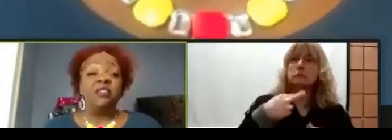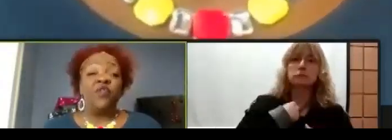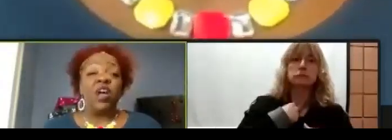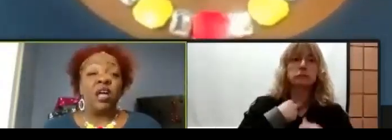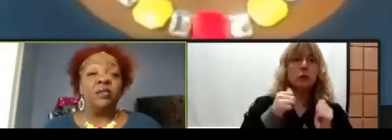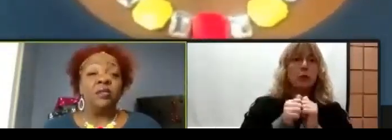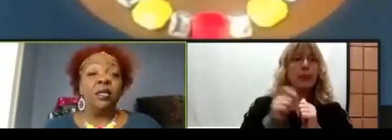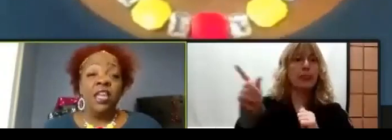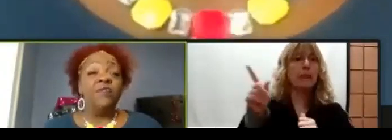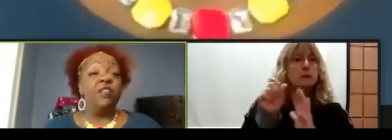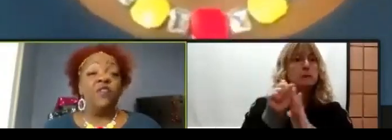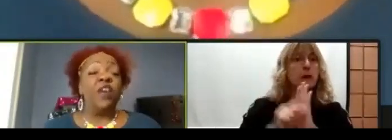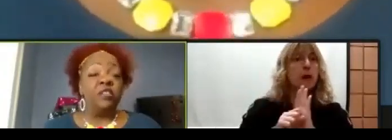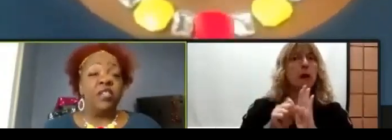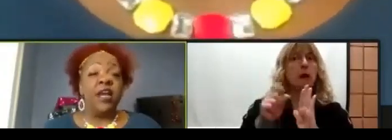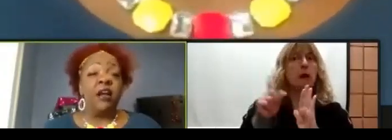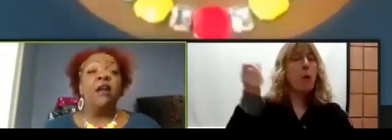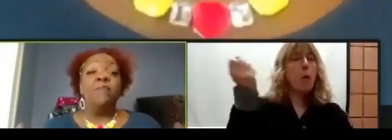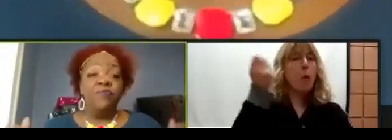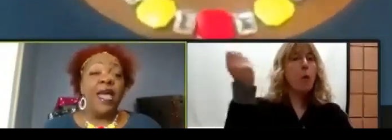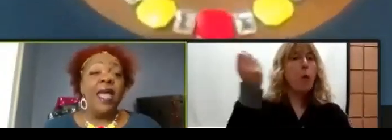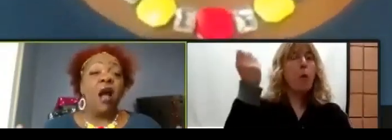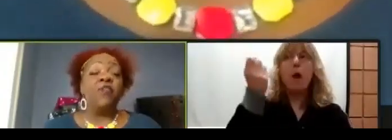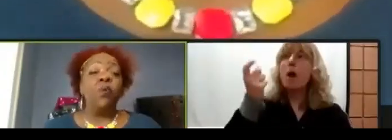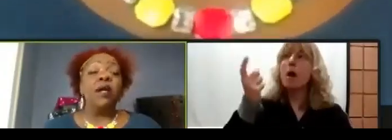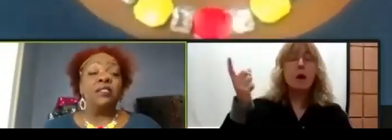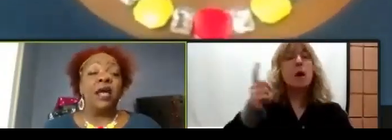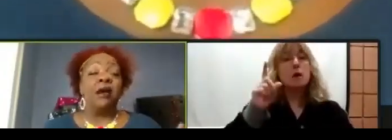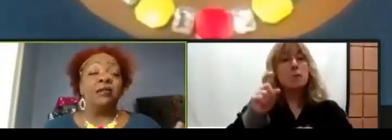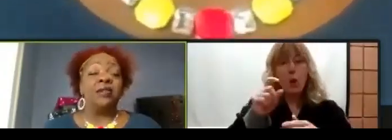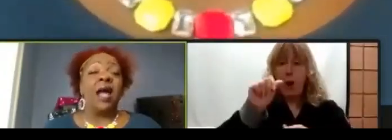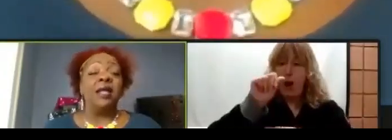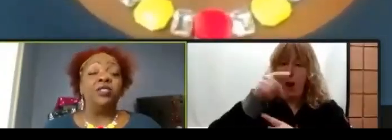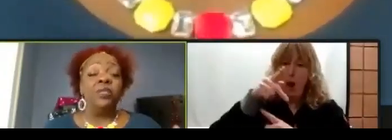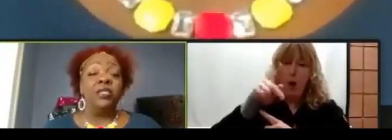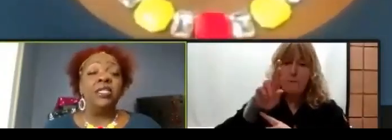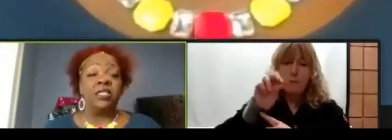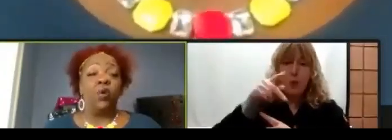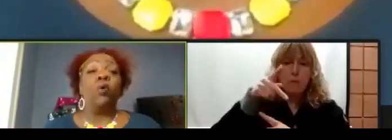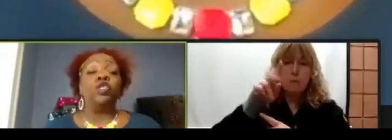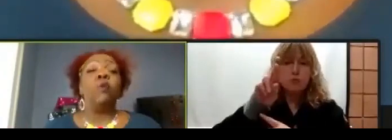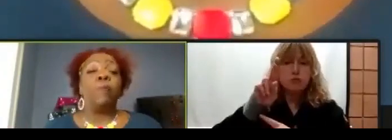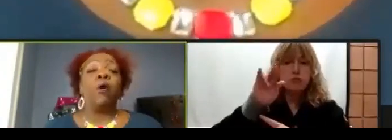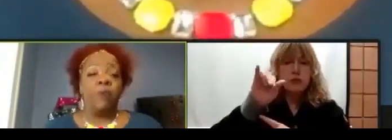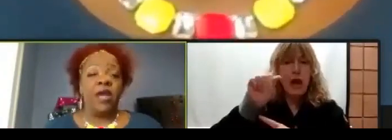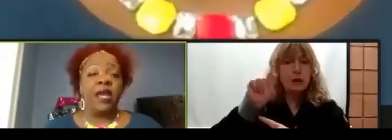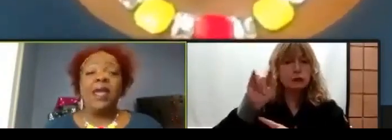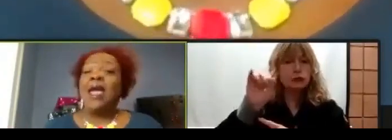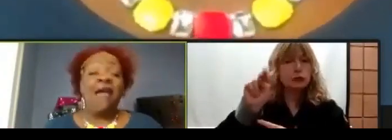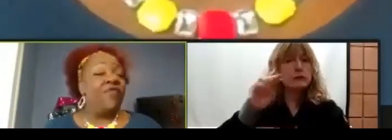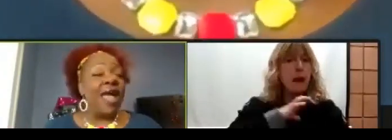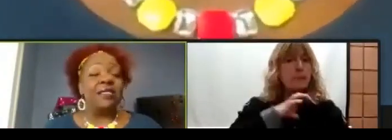apropiaciones a dar estos fondos aunque ellos tengan tiene los fondos ellos son los que están para